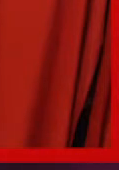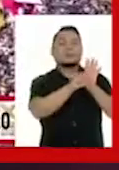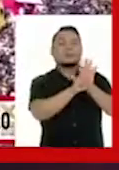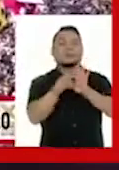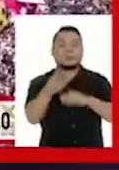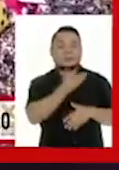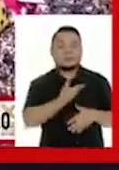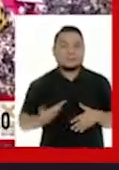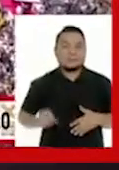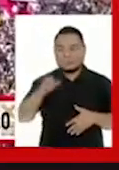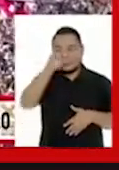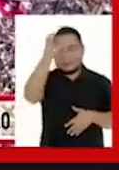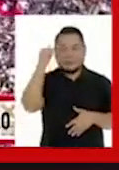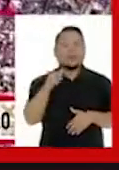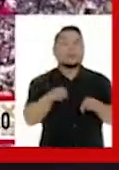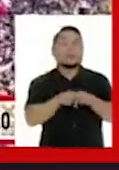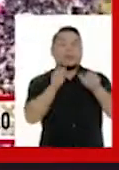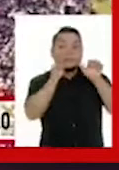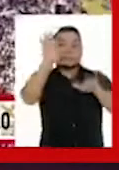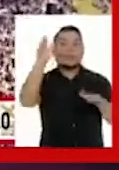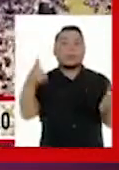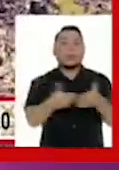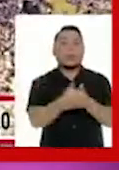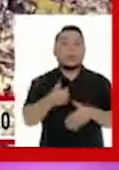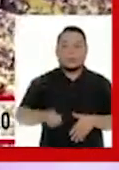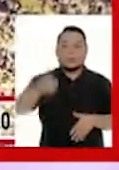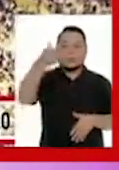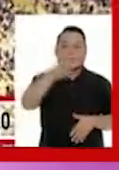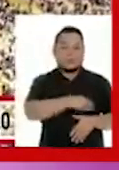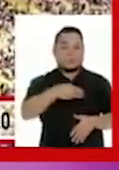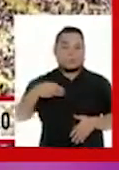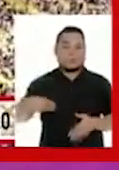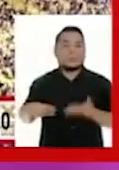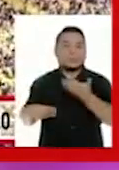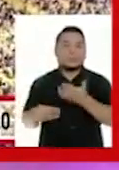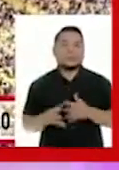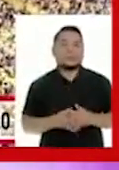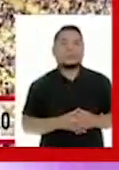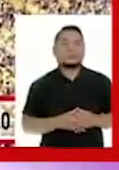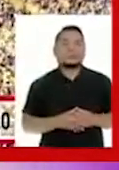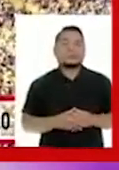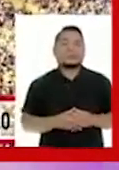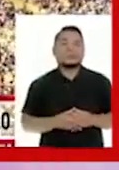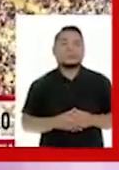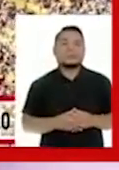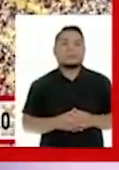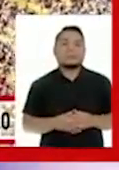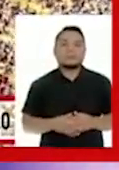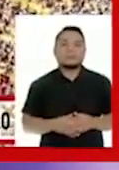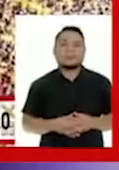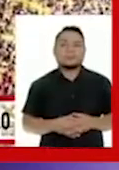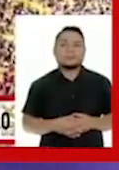de la población votara por Castillo, cuya una de sus principales banderas era el cambio de constitución. Y yo creo que estamos en un